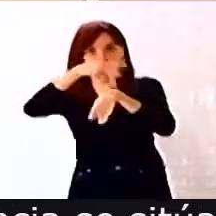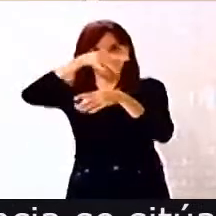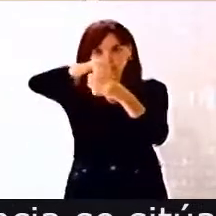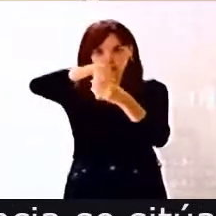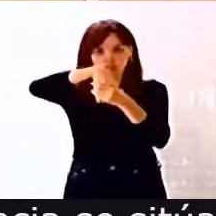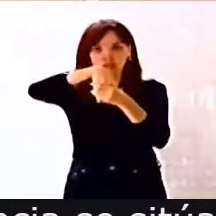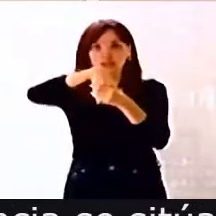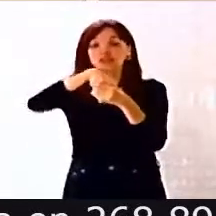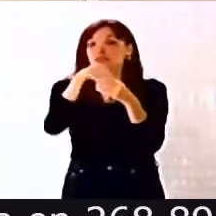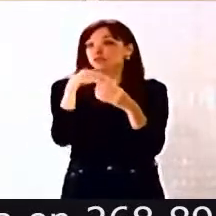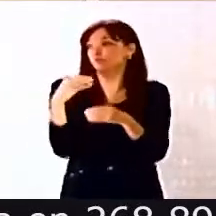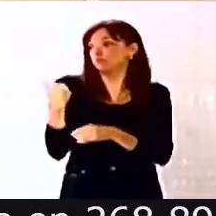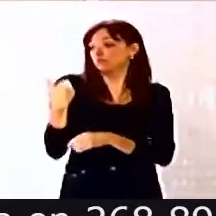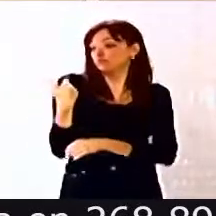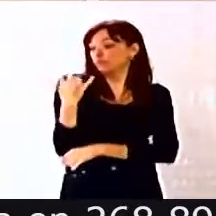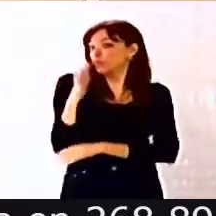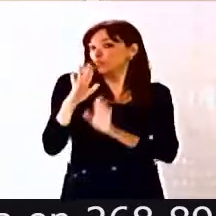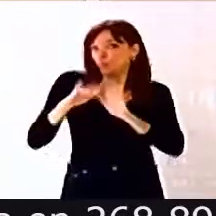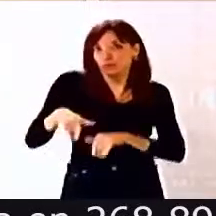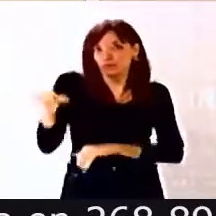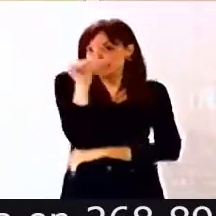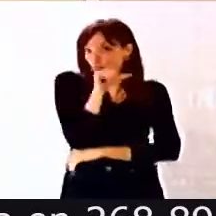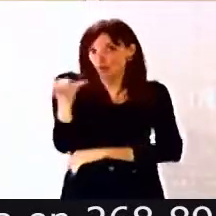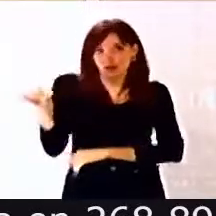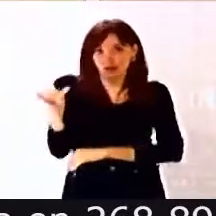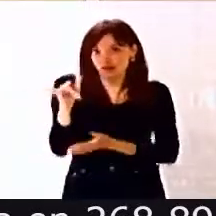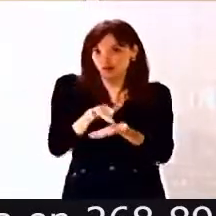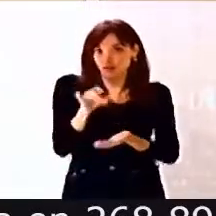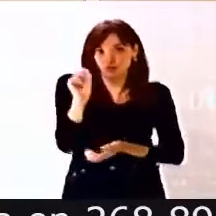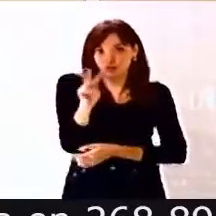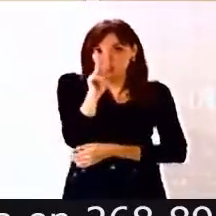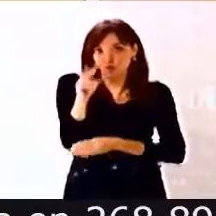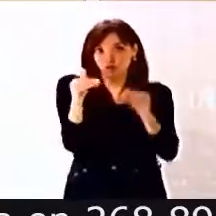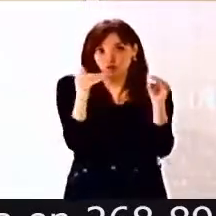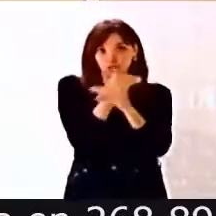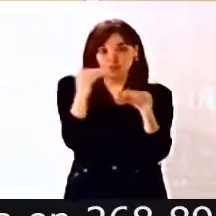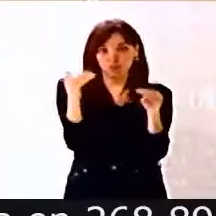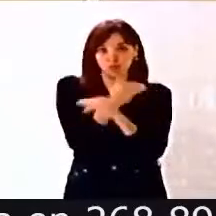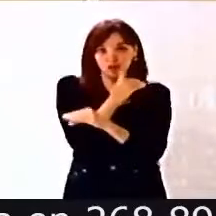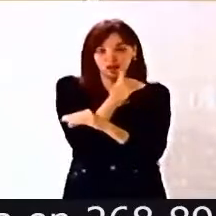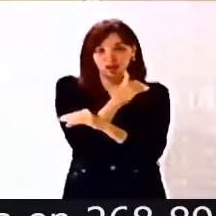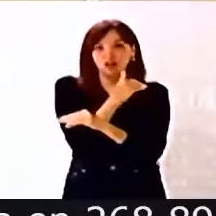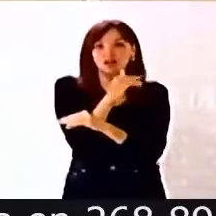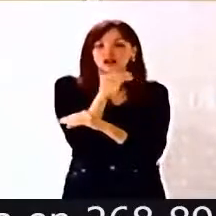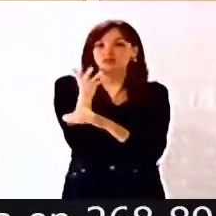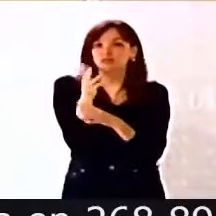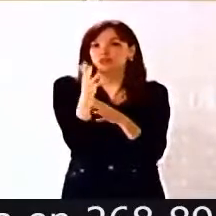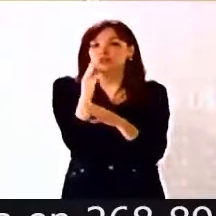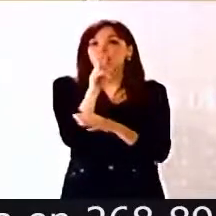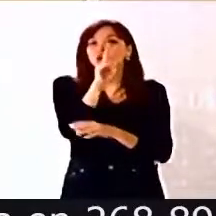y en esta última semana, en la semana del 2 de octubre, se sitúa en